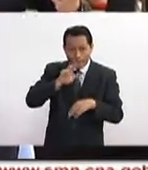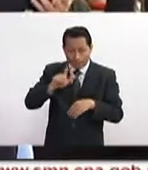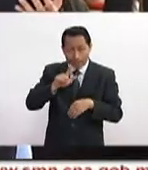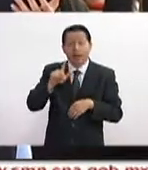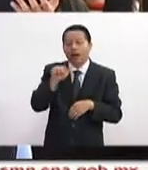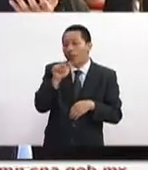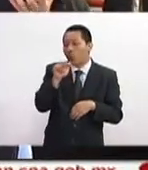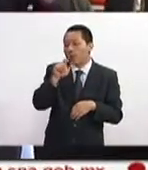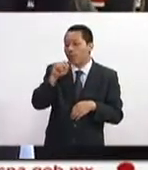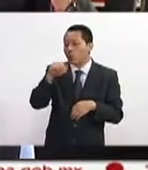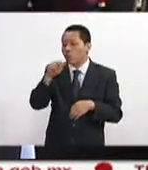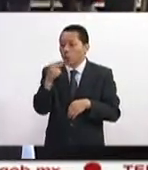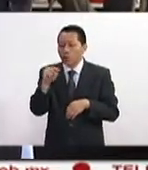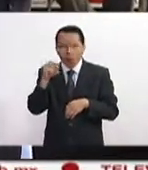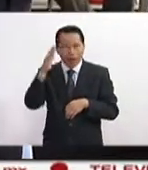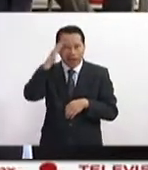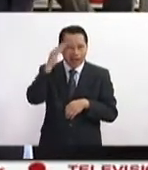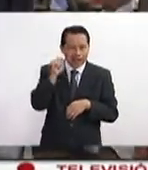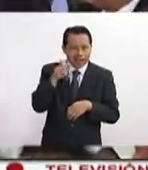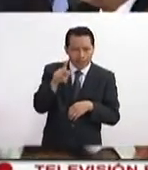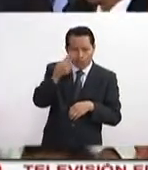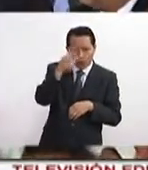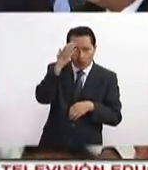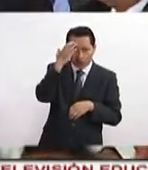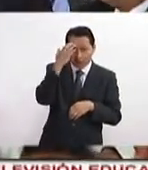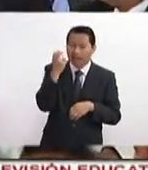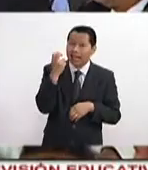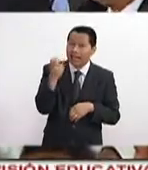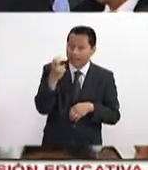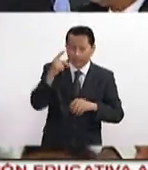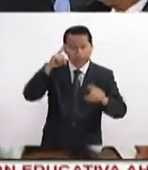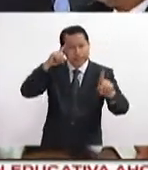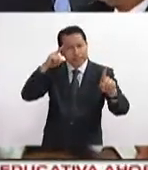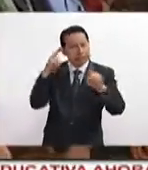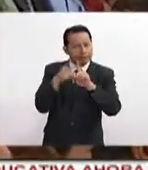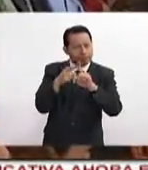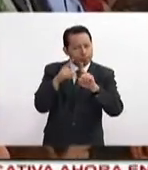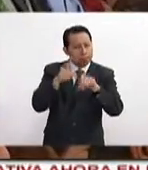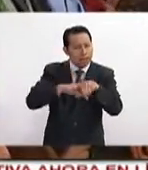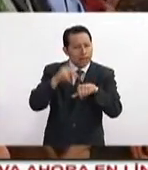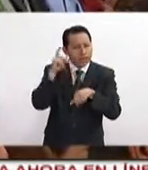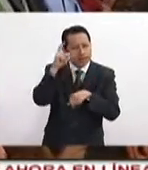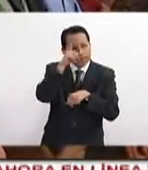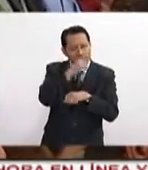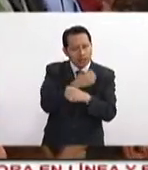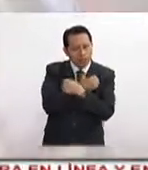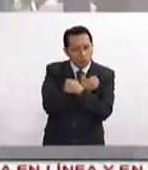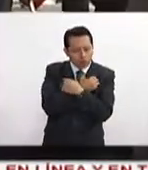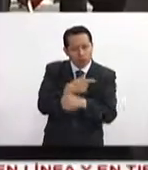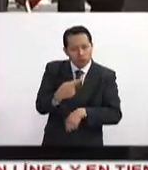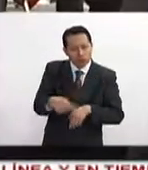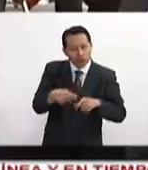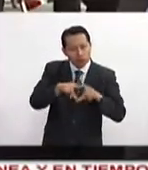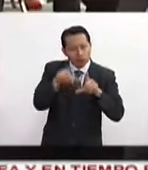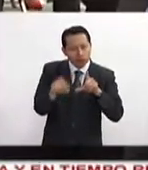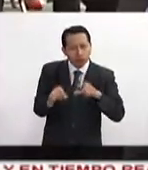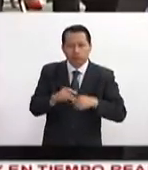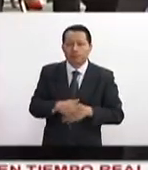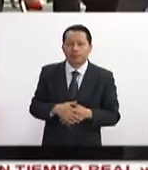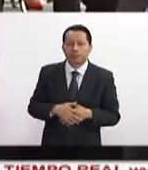Nuño, titular de la SEP, reconoció que este es el desafío más grande que enfrenta la educación en el país. El